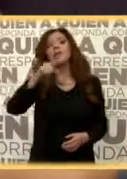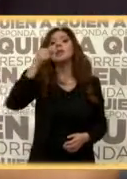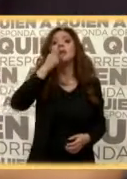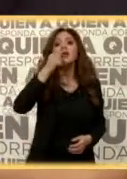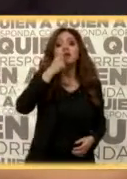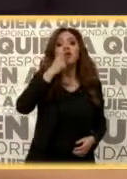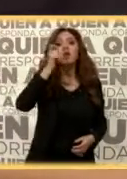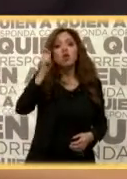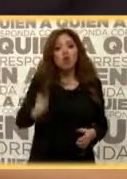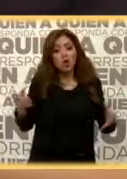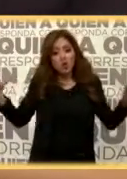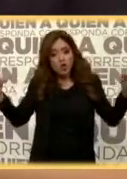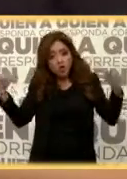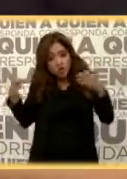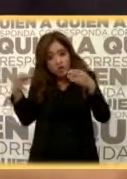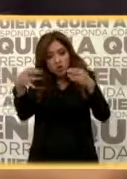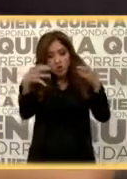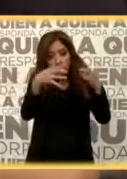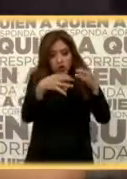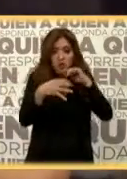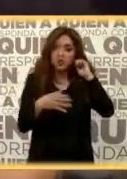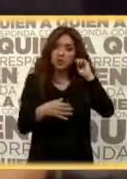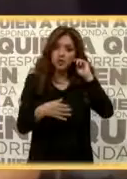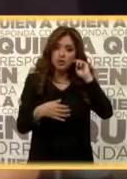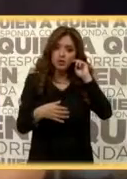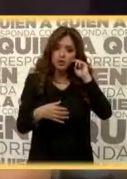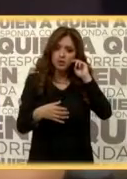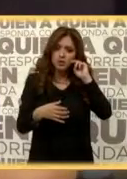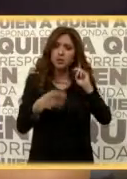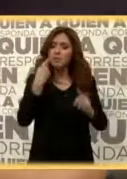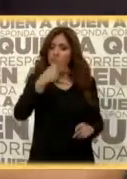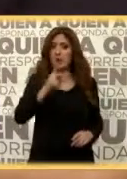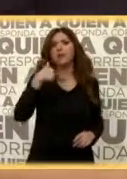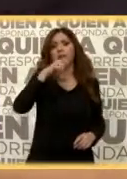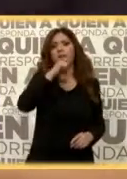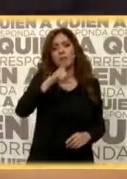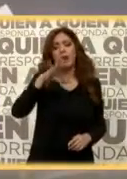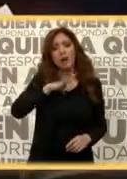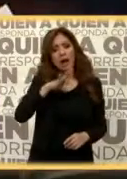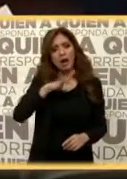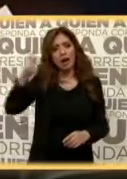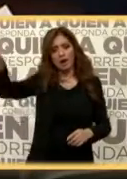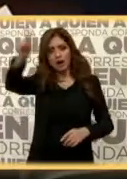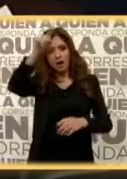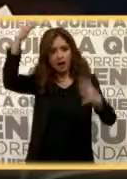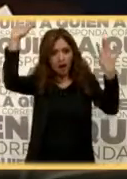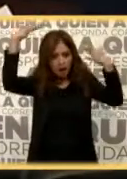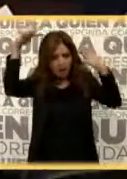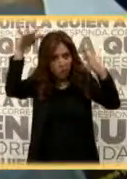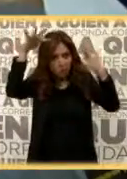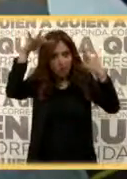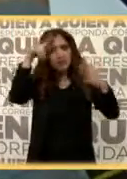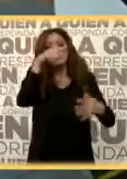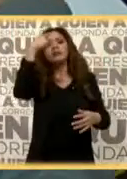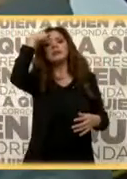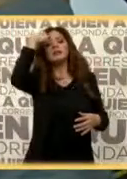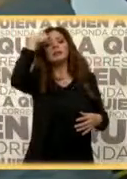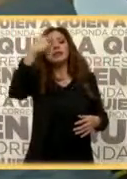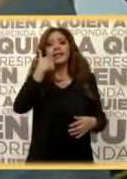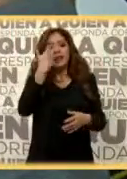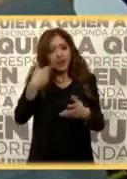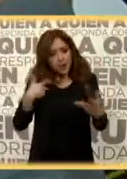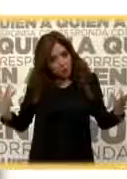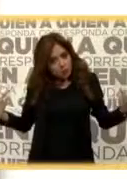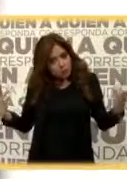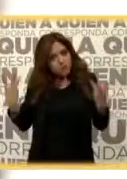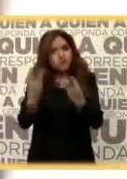medidas pequeñas, cosas por el estilo, pero también sabemos que están los adultos y todos ellos conviven en un solo lugar,